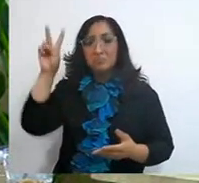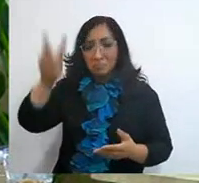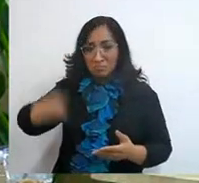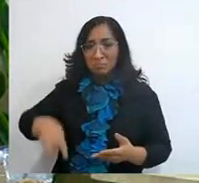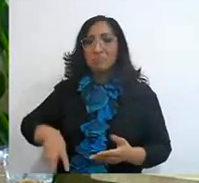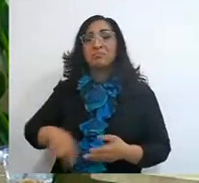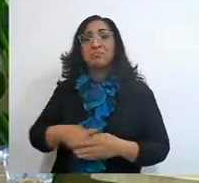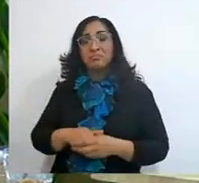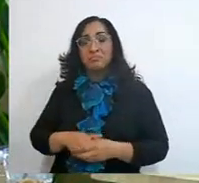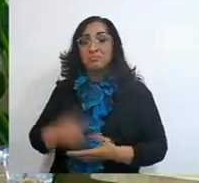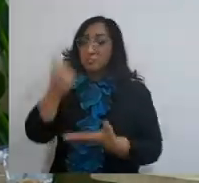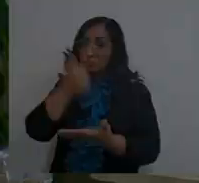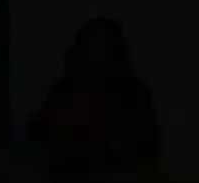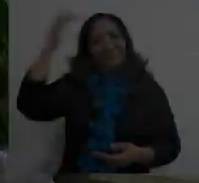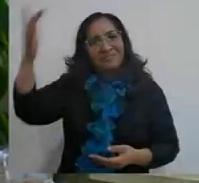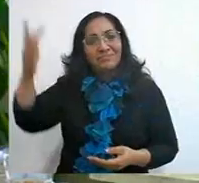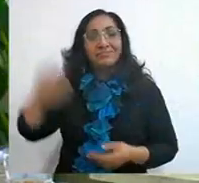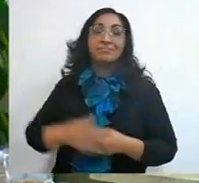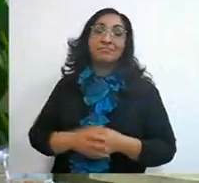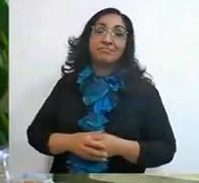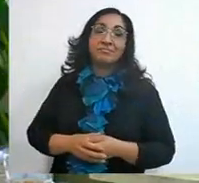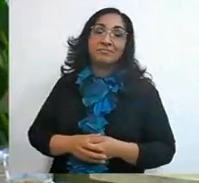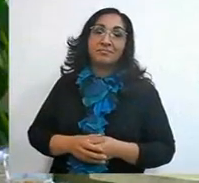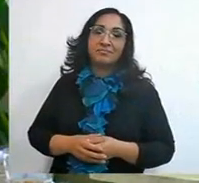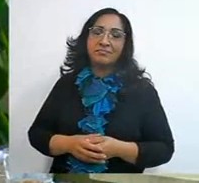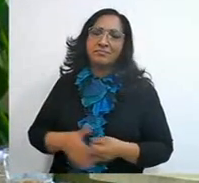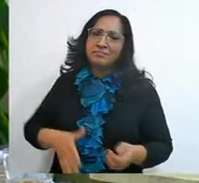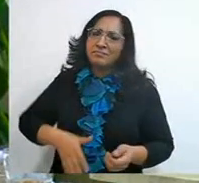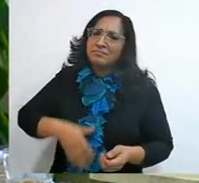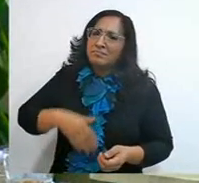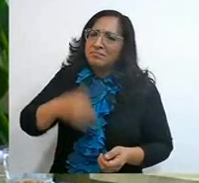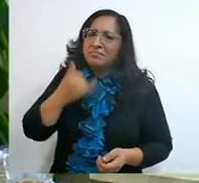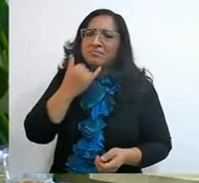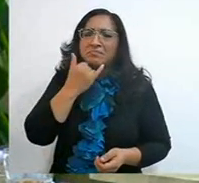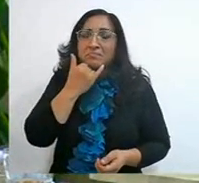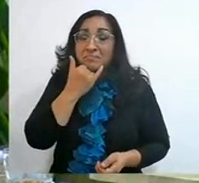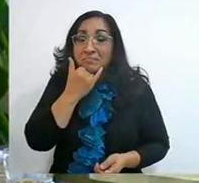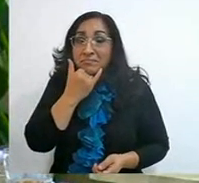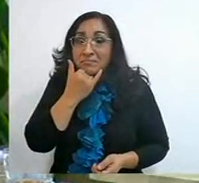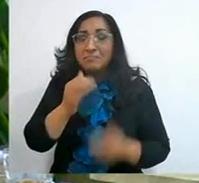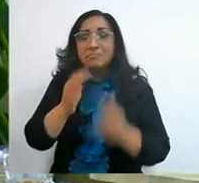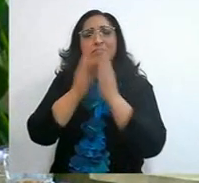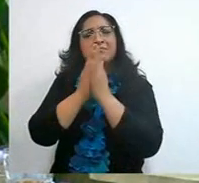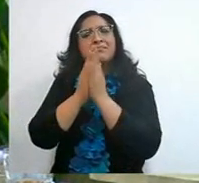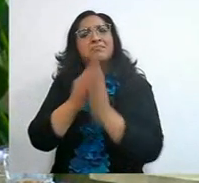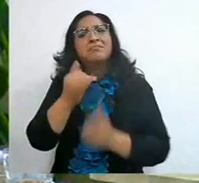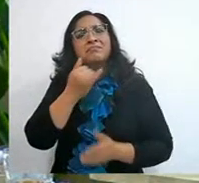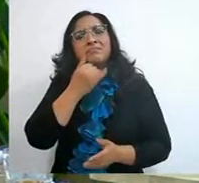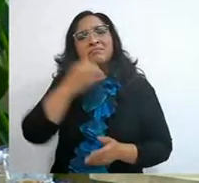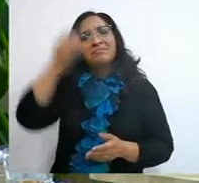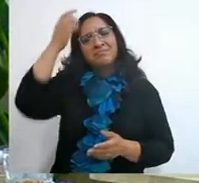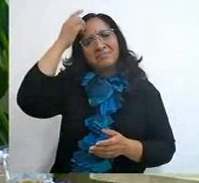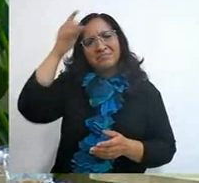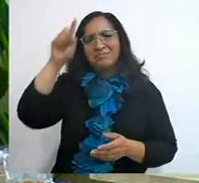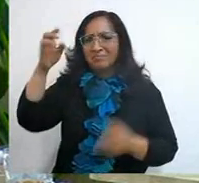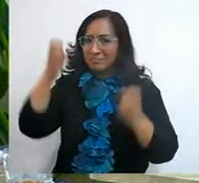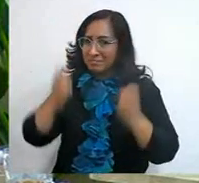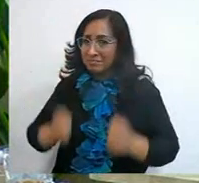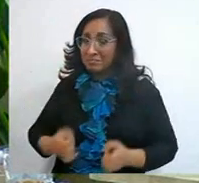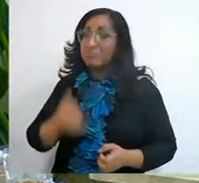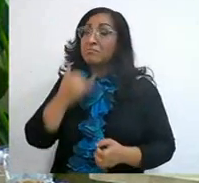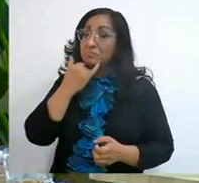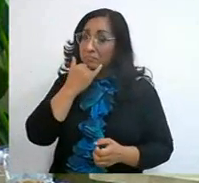verdadero. Amén. Siéntase perdonado. Si usted de corazón le pidió perdón al Señor, siéntase